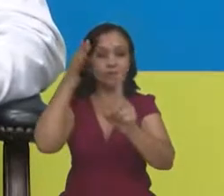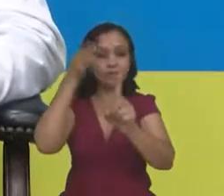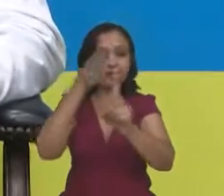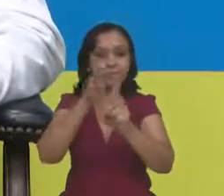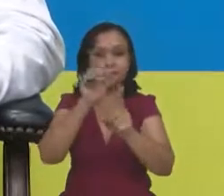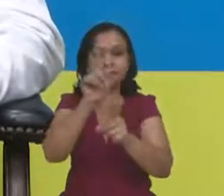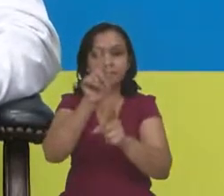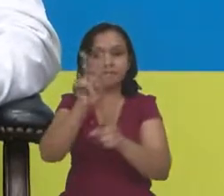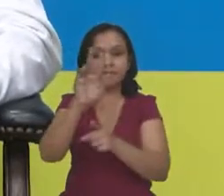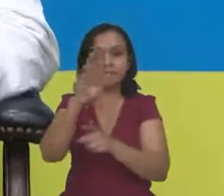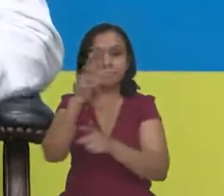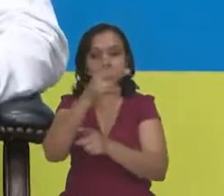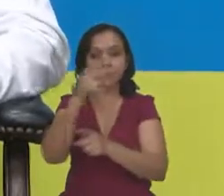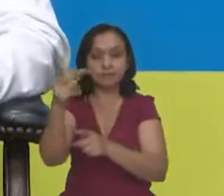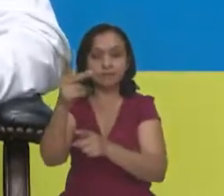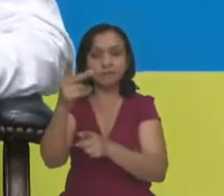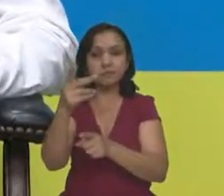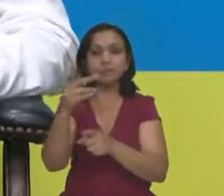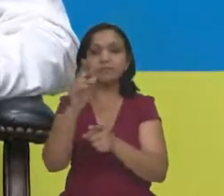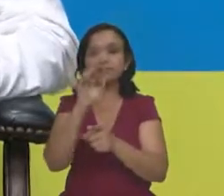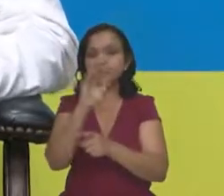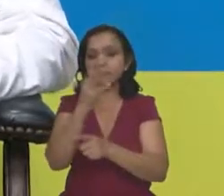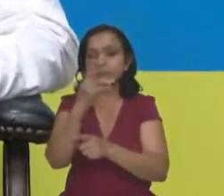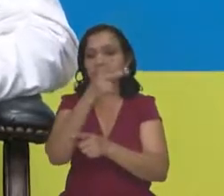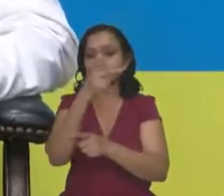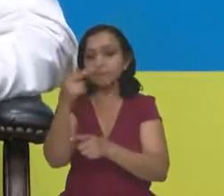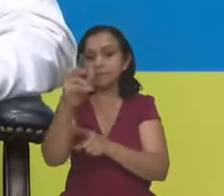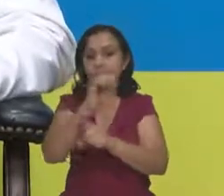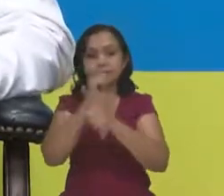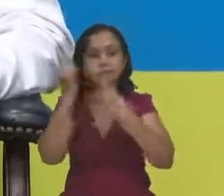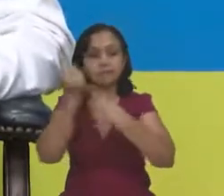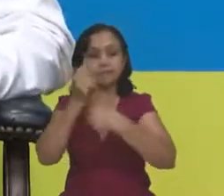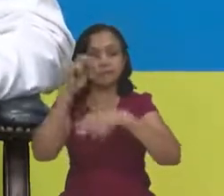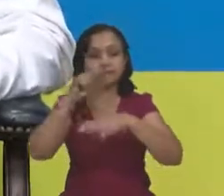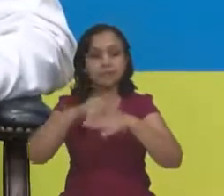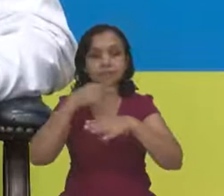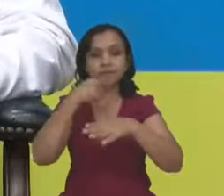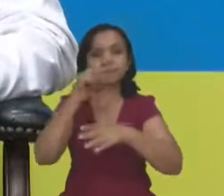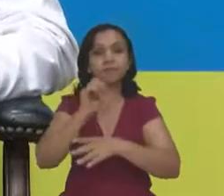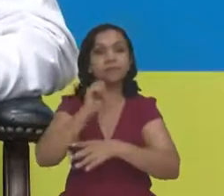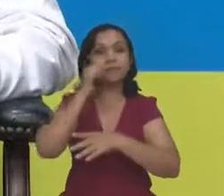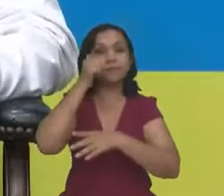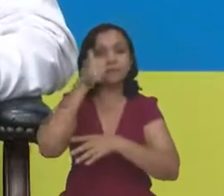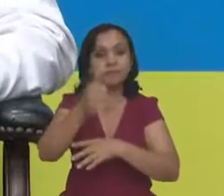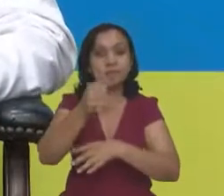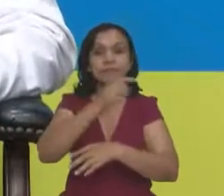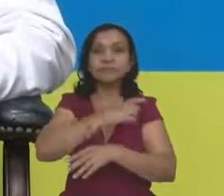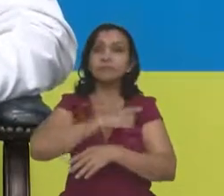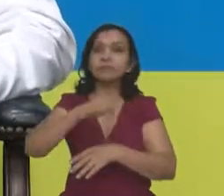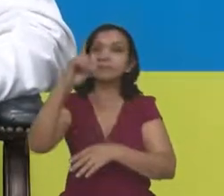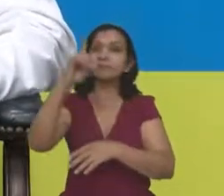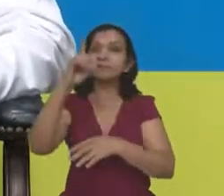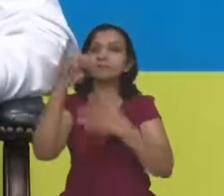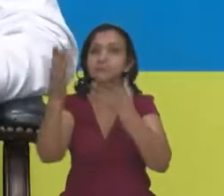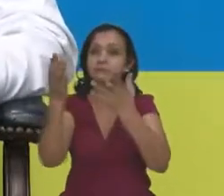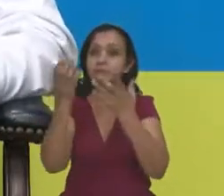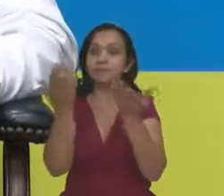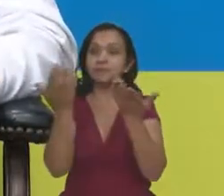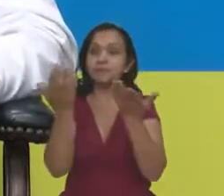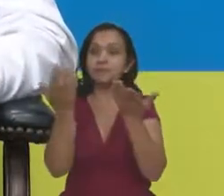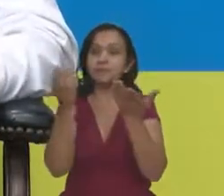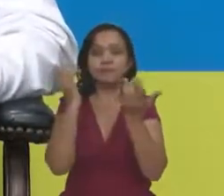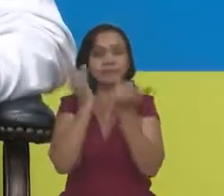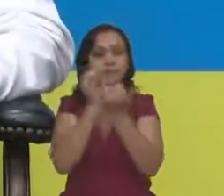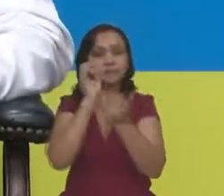a que continúe en la excelente programación del canal parlamentario y le invitamos el día de mañana, si Dios así lo permite, a que usted